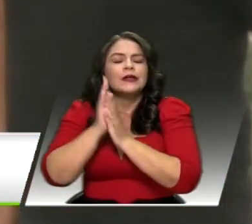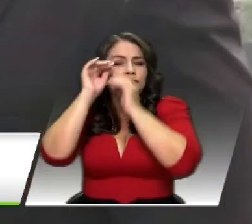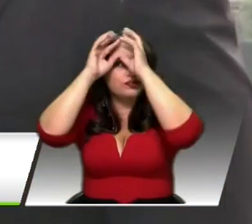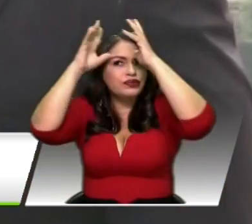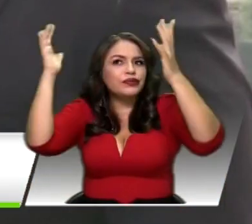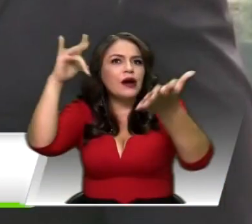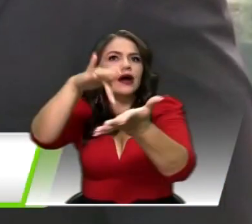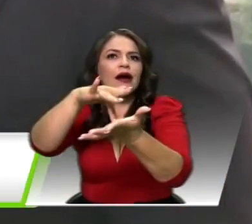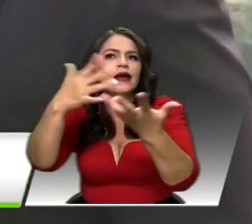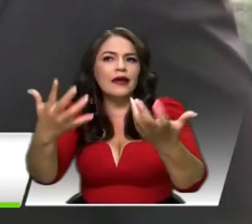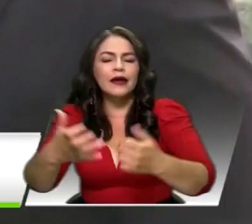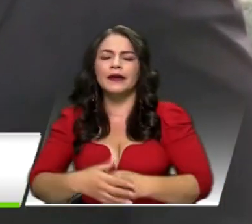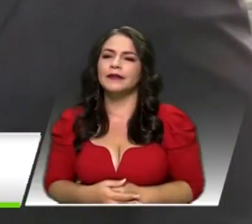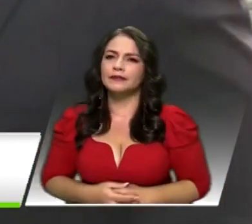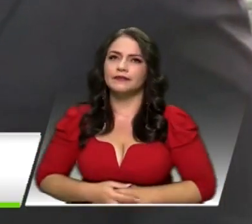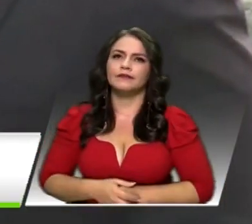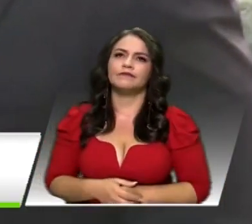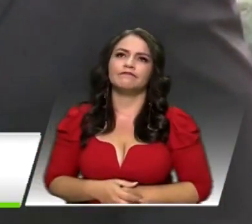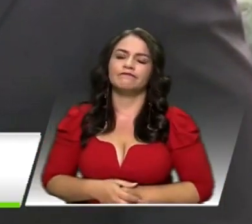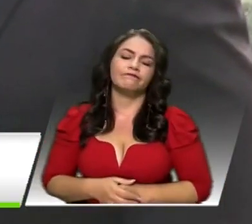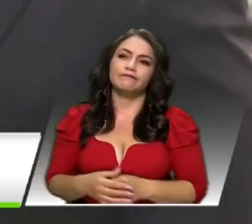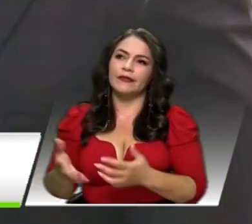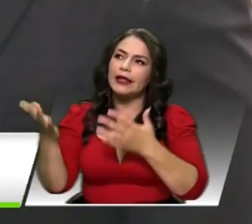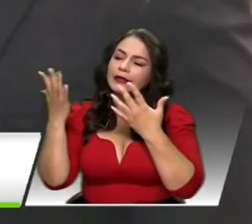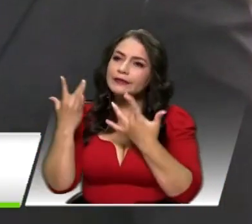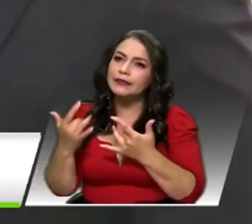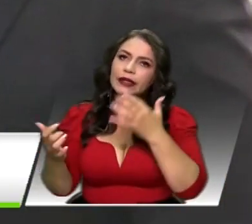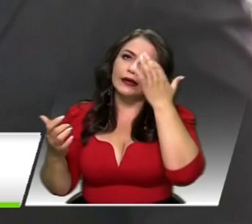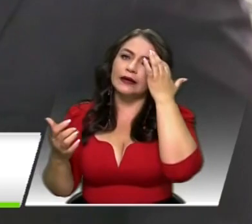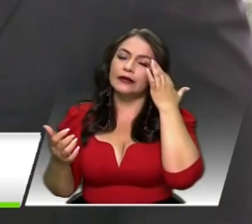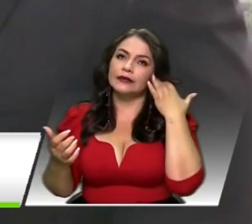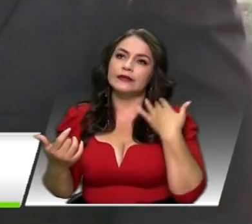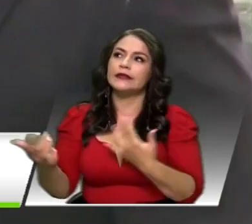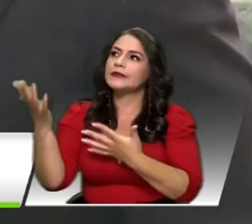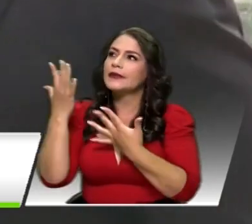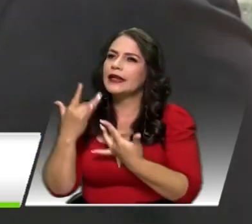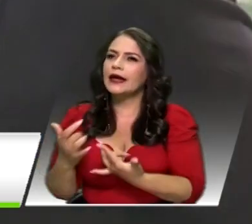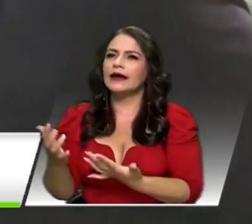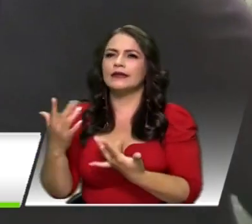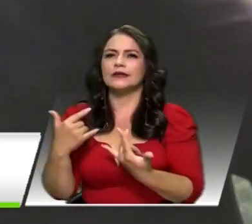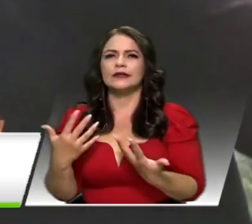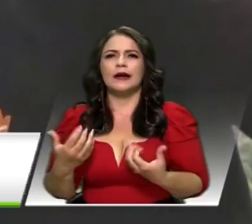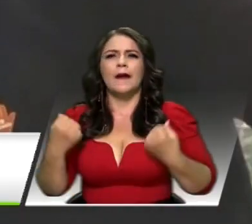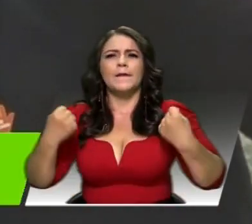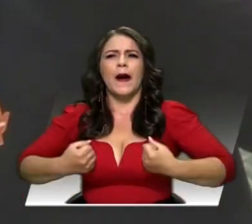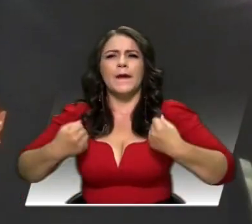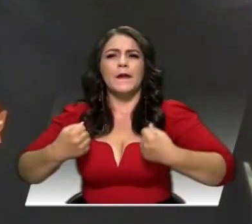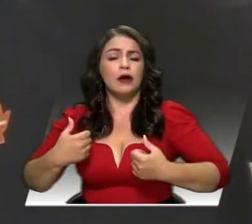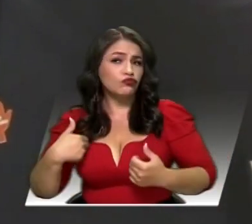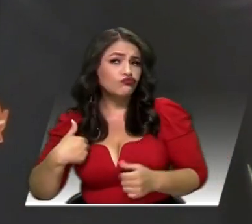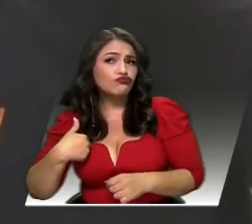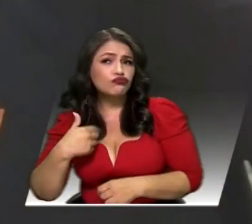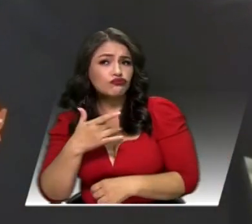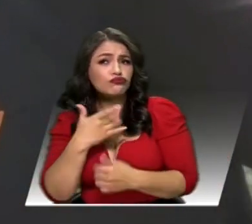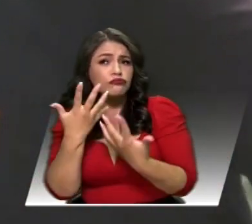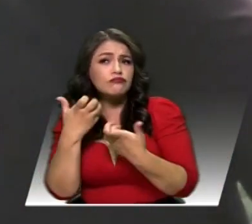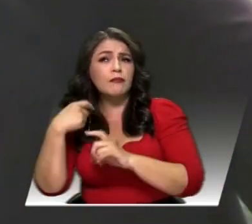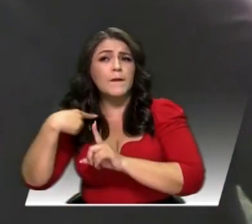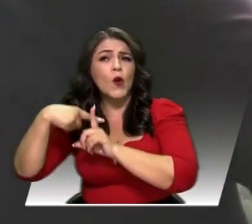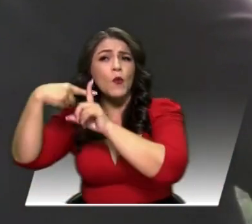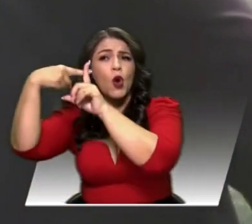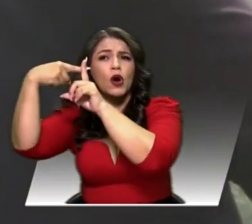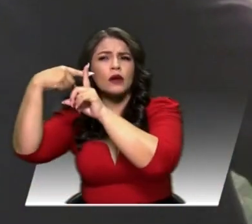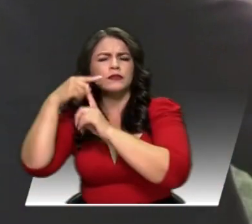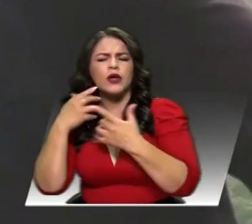hogares. Esperanza, expectativa. Yo realmente soy positivo en pensar de que ese es el